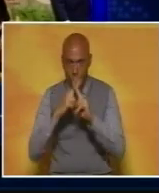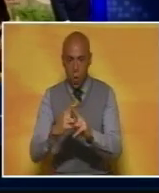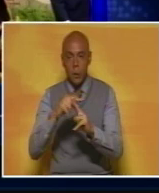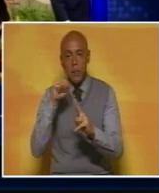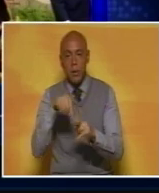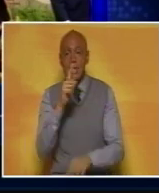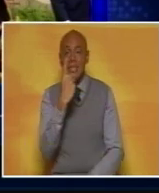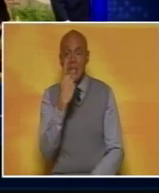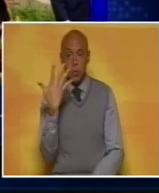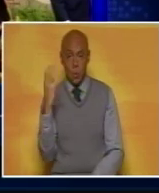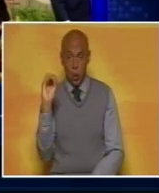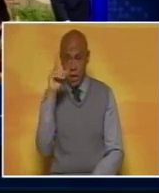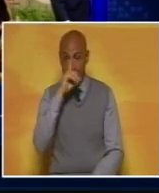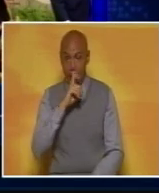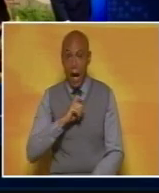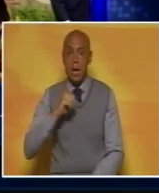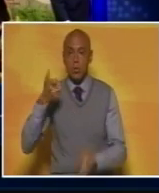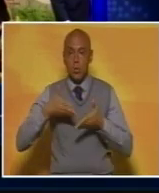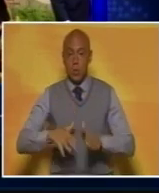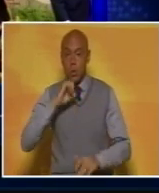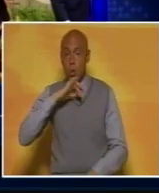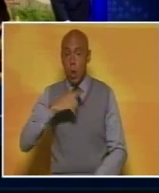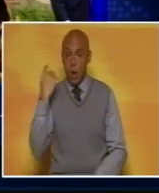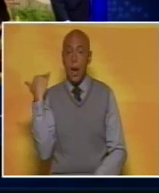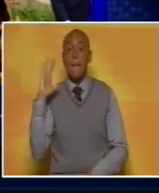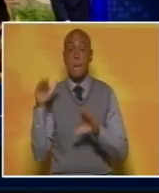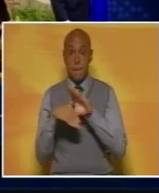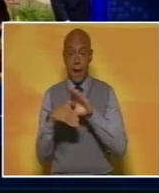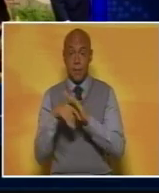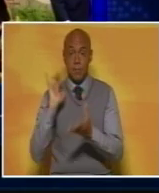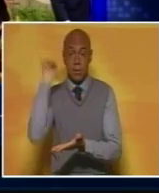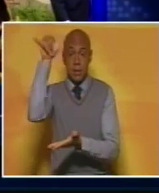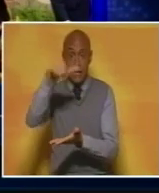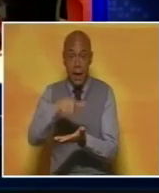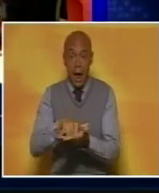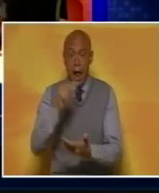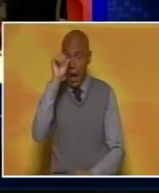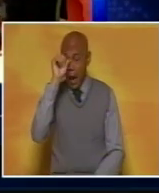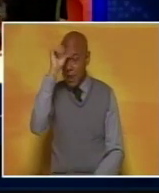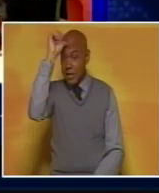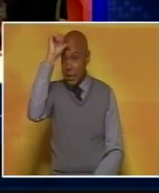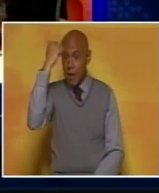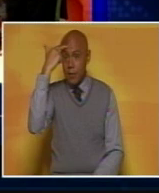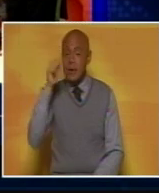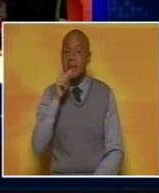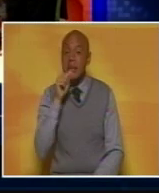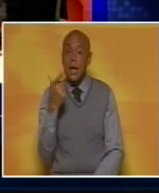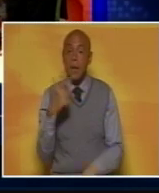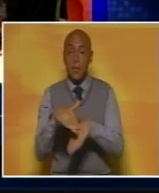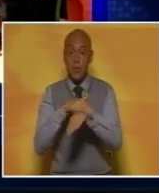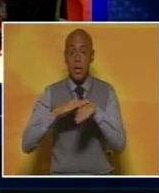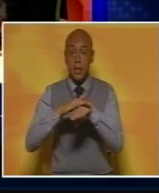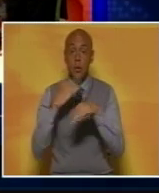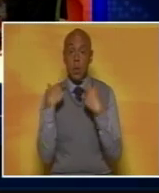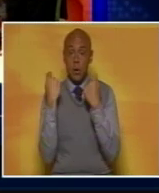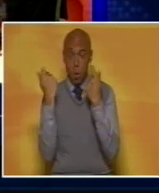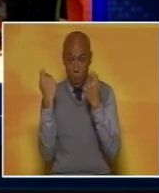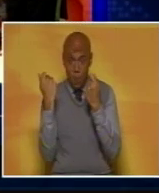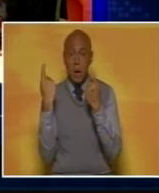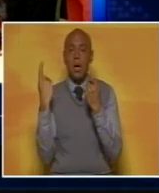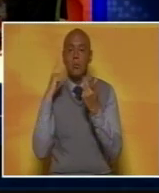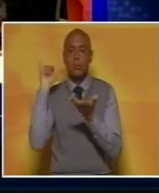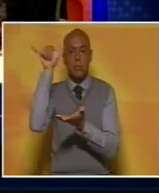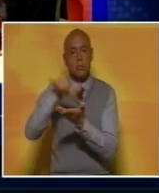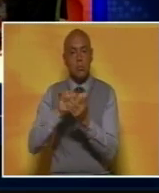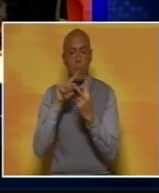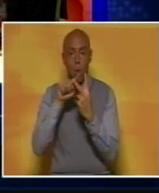su natalicio. La vicepresidenta arribó este martes a la India en compañía del ministro de Economía y Finanzas, Simón Serpa, con el